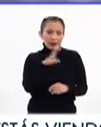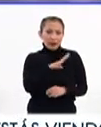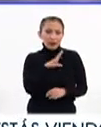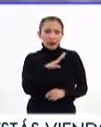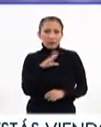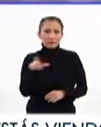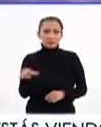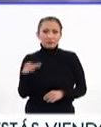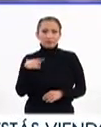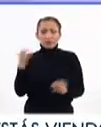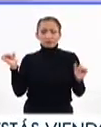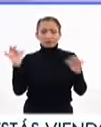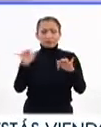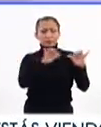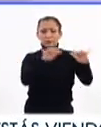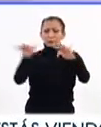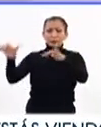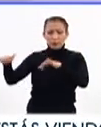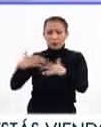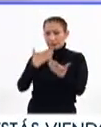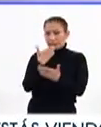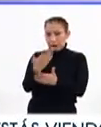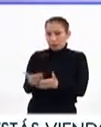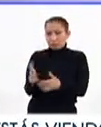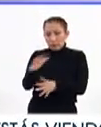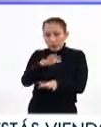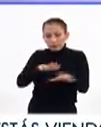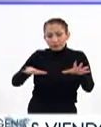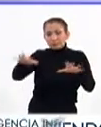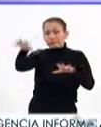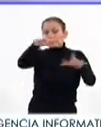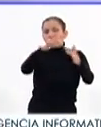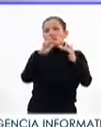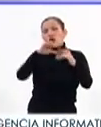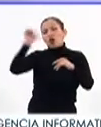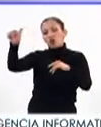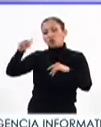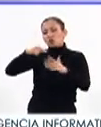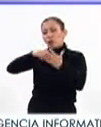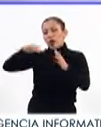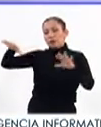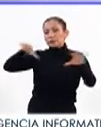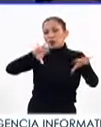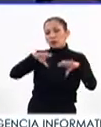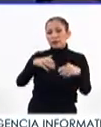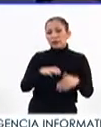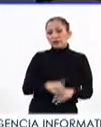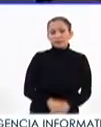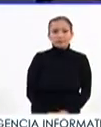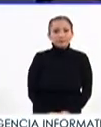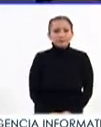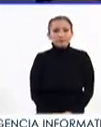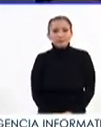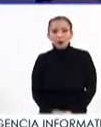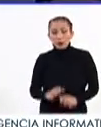la afluencia se va a ver beneficiada, pues teniendo contacto con otras comunidades, ¿no?